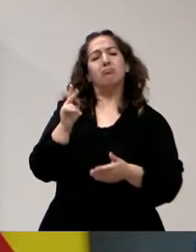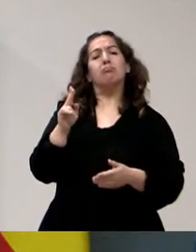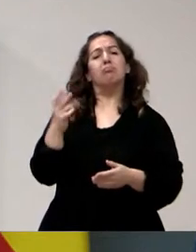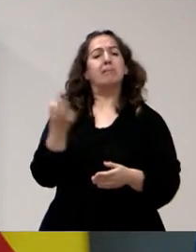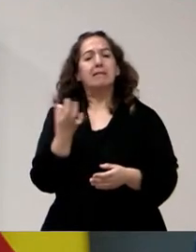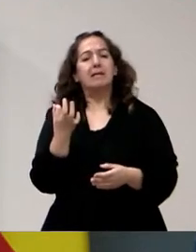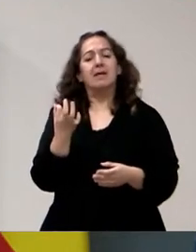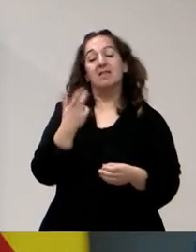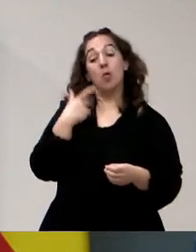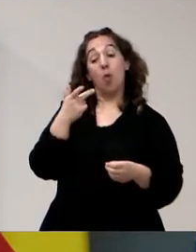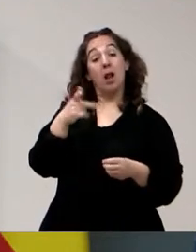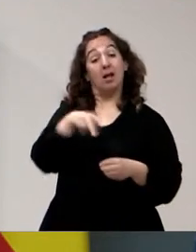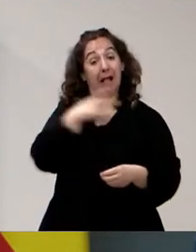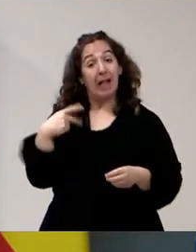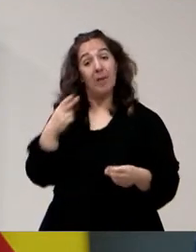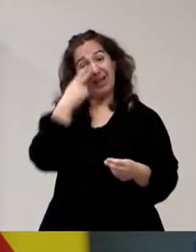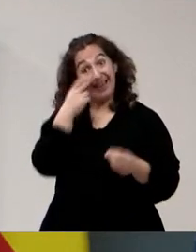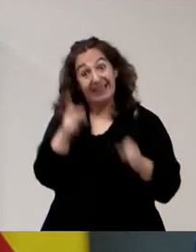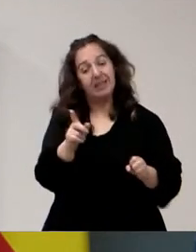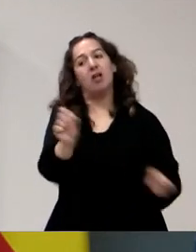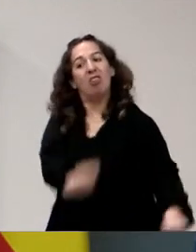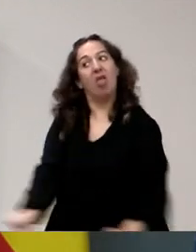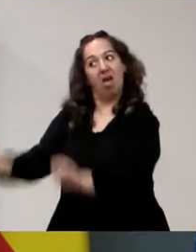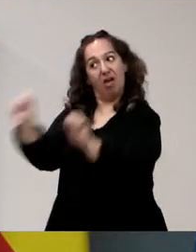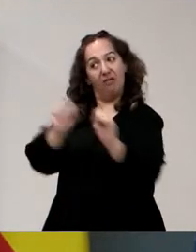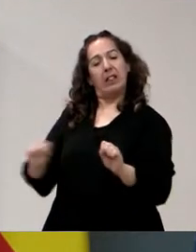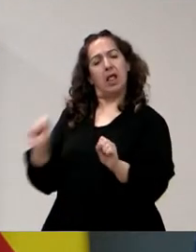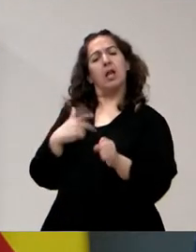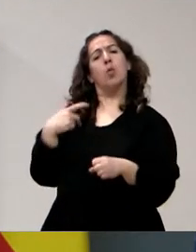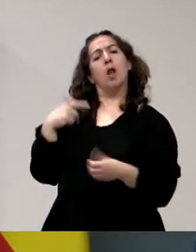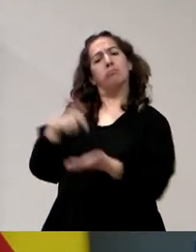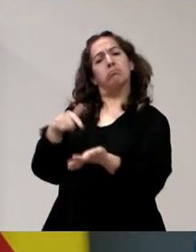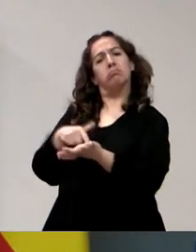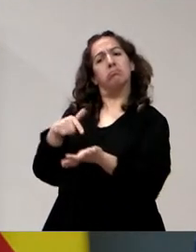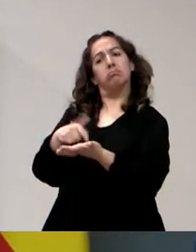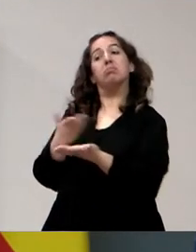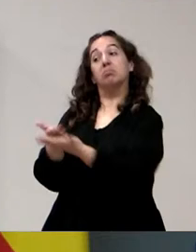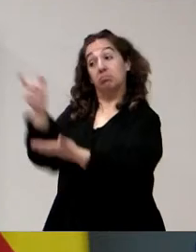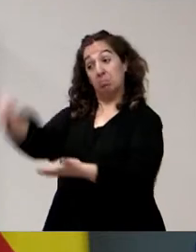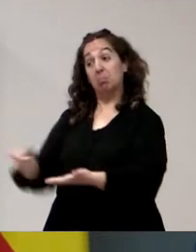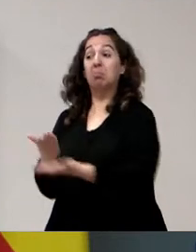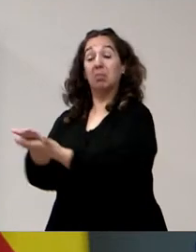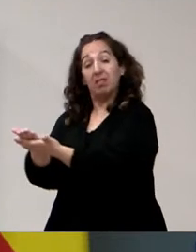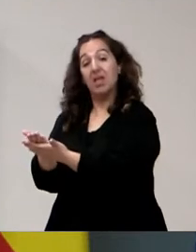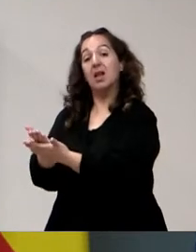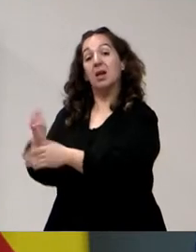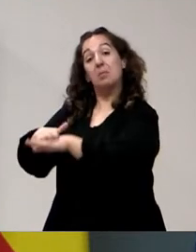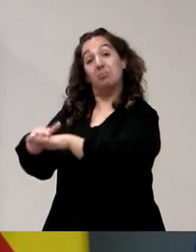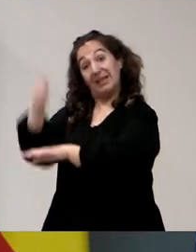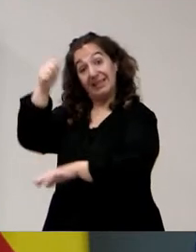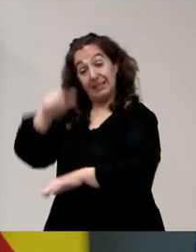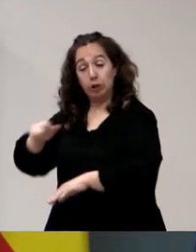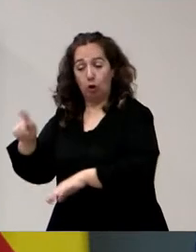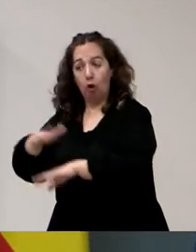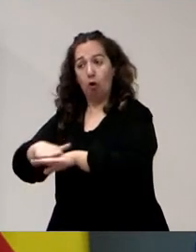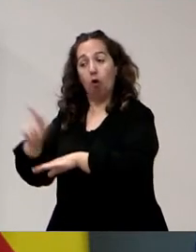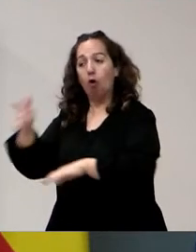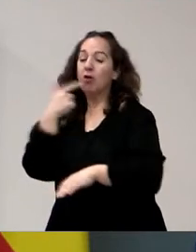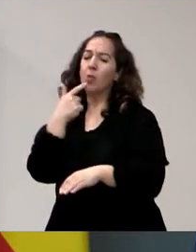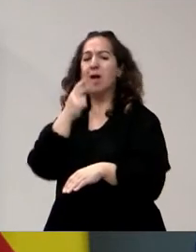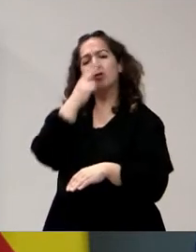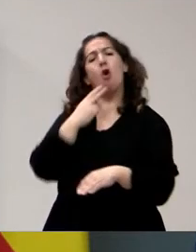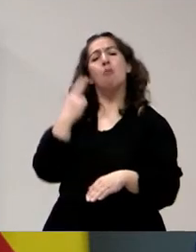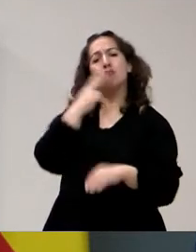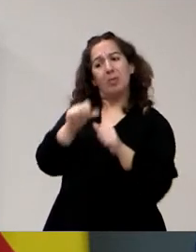intereses de cantabria reivindicar ante el ministro los compromisos las deudas pendientes que el